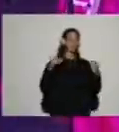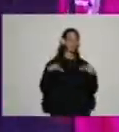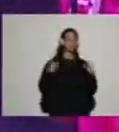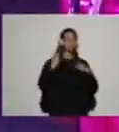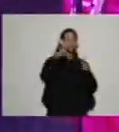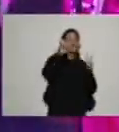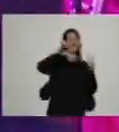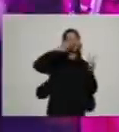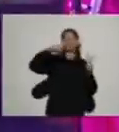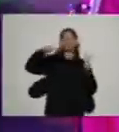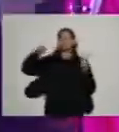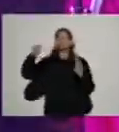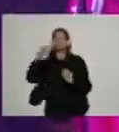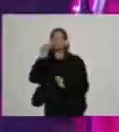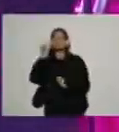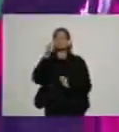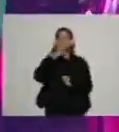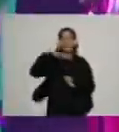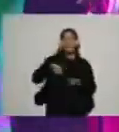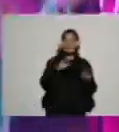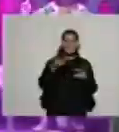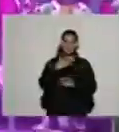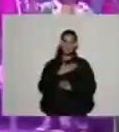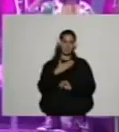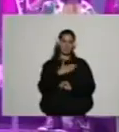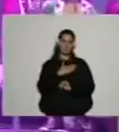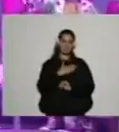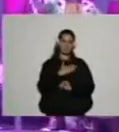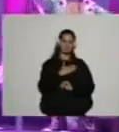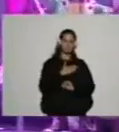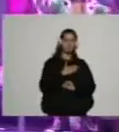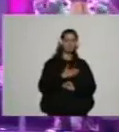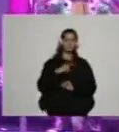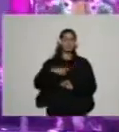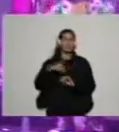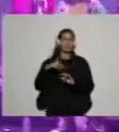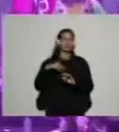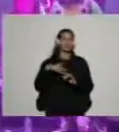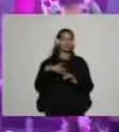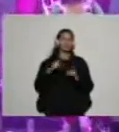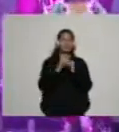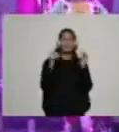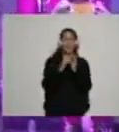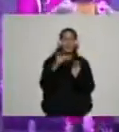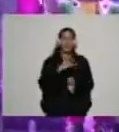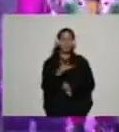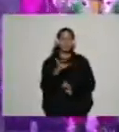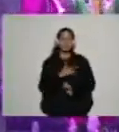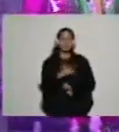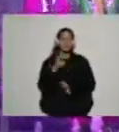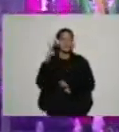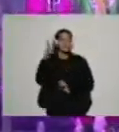paisajes secretos de mi tierra. De lejos podrás oír latidos como un volcán.